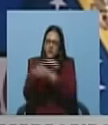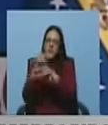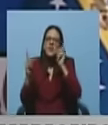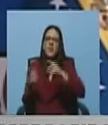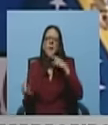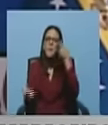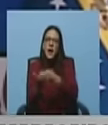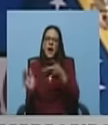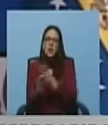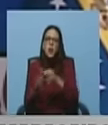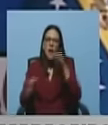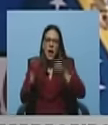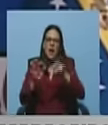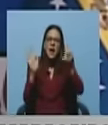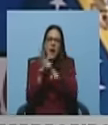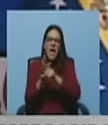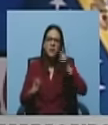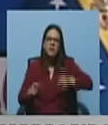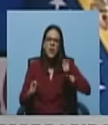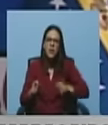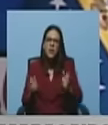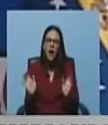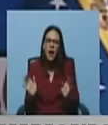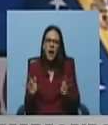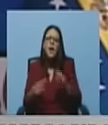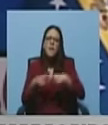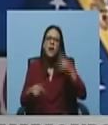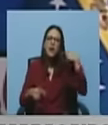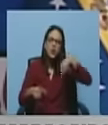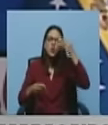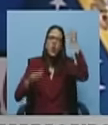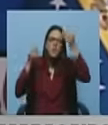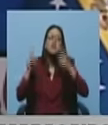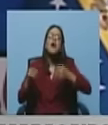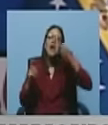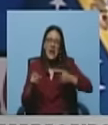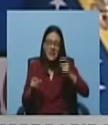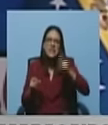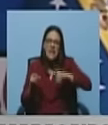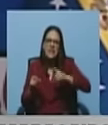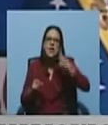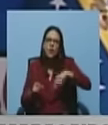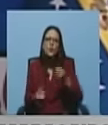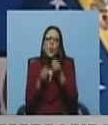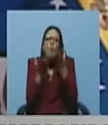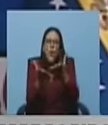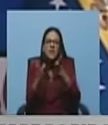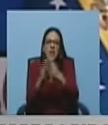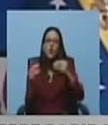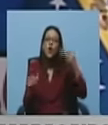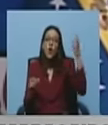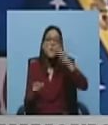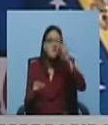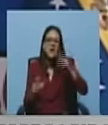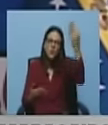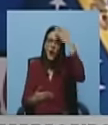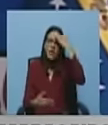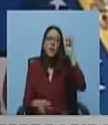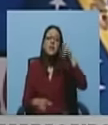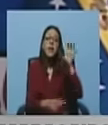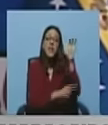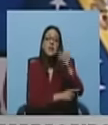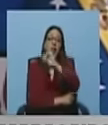a la orden de los tribunales, pero consideramos que era necesario, importante, informarle al país y sobre todo al Estado